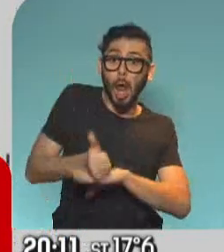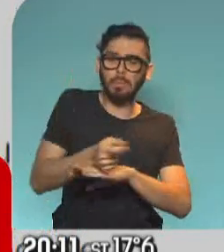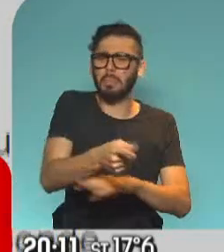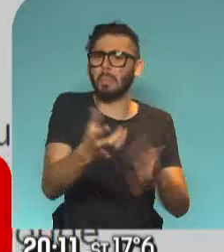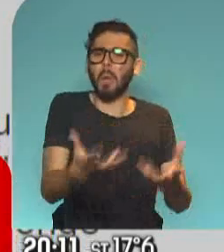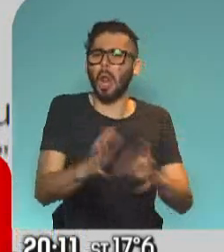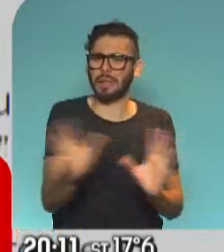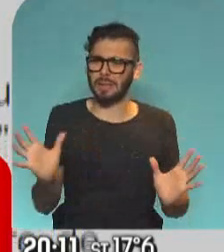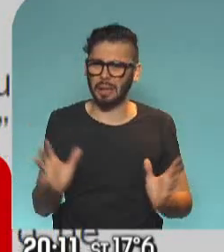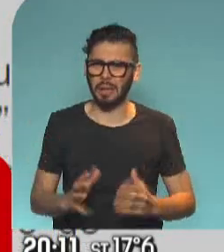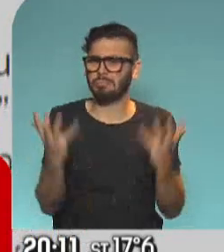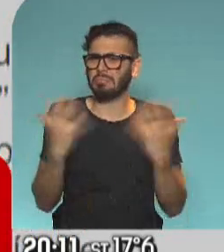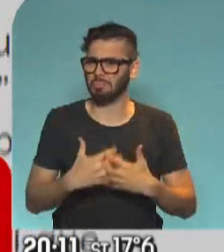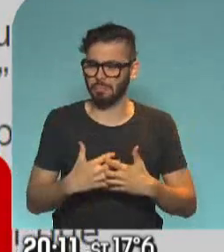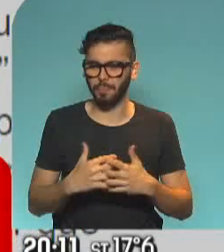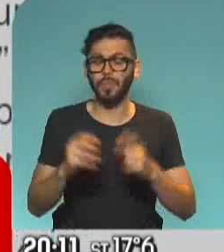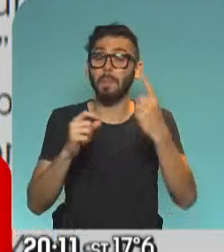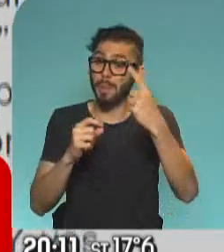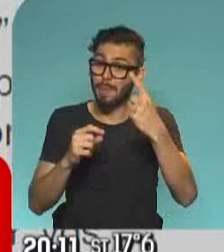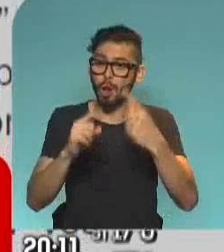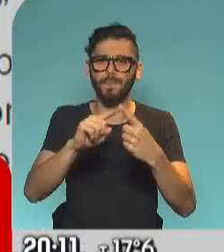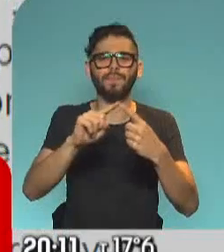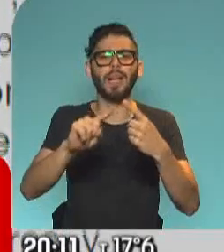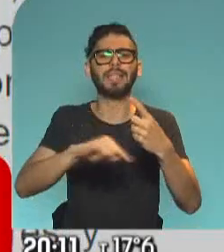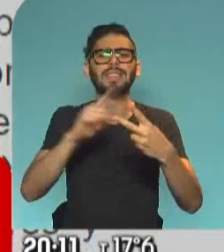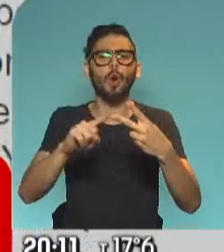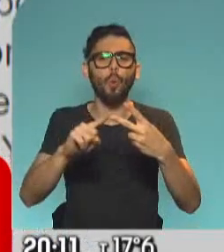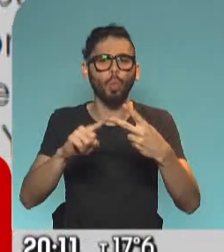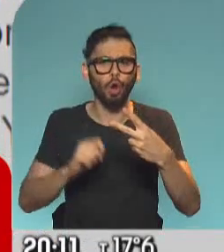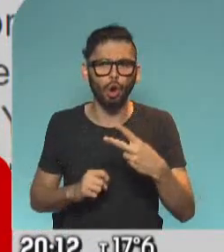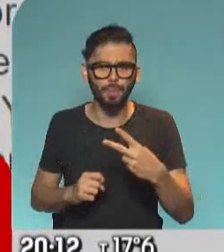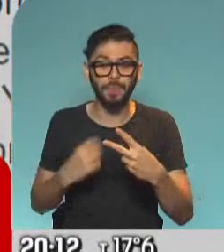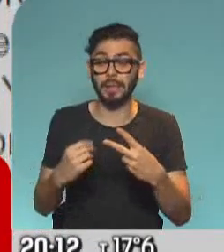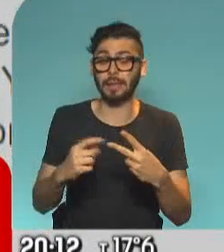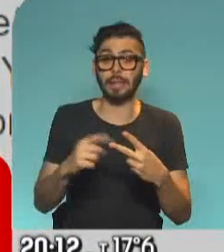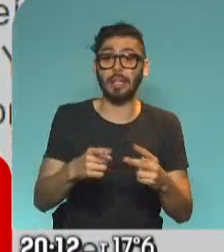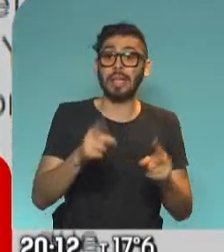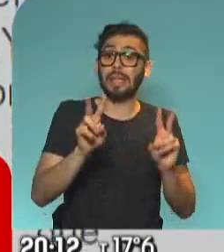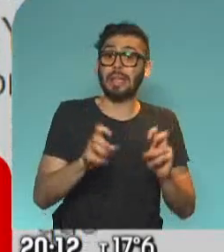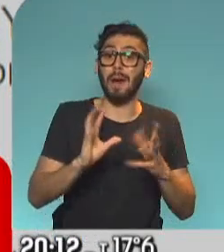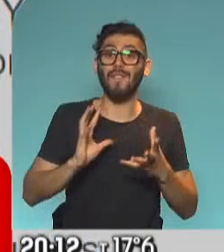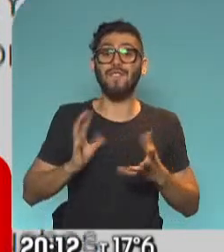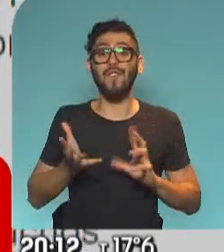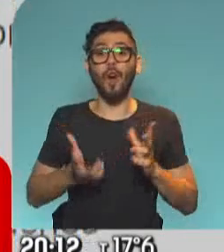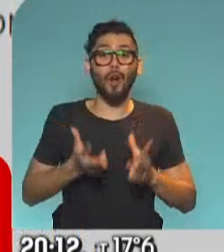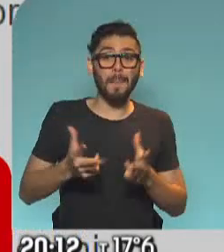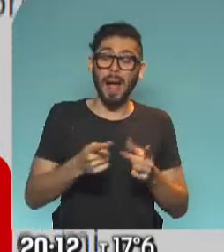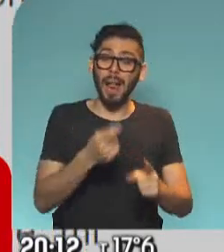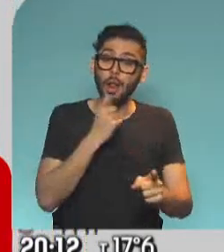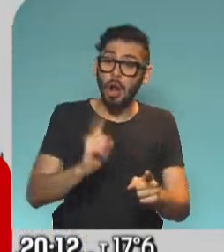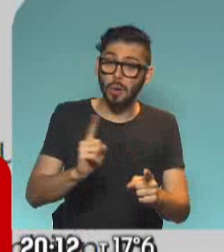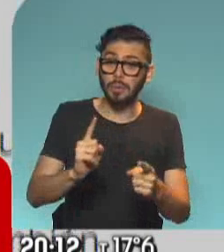a la segunda. Lo que dice es que como se quedaron sin esta excusa de las formas, tuvieron que cambiar a otro guión.